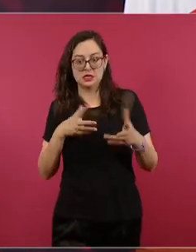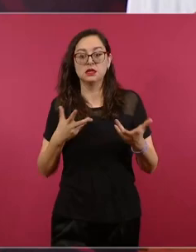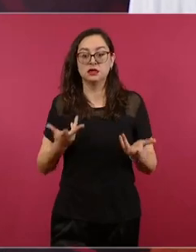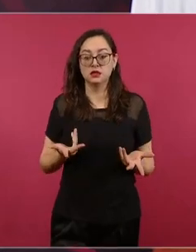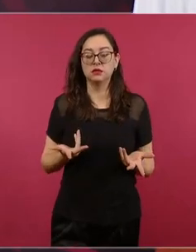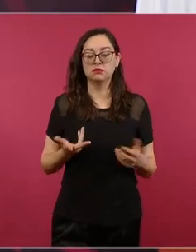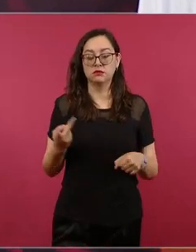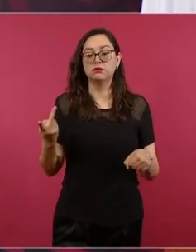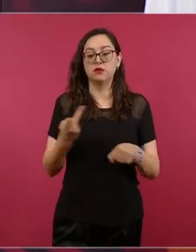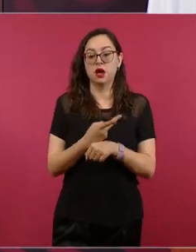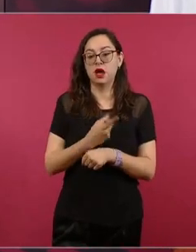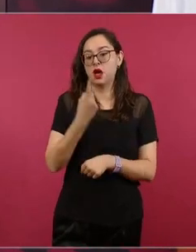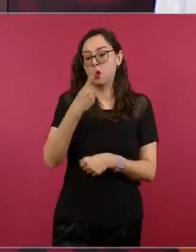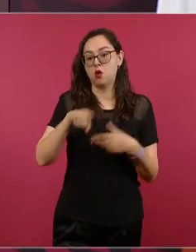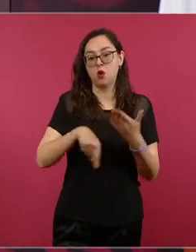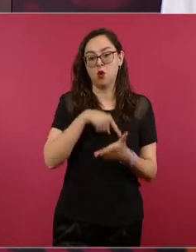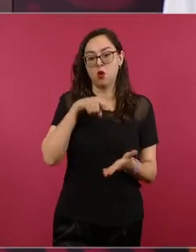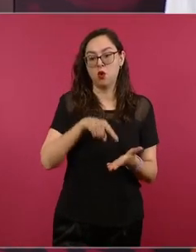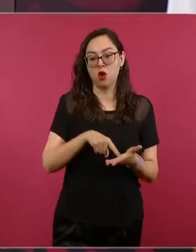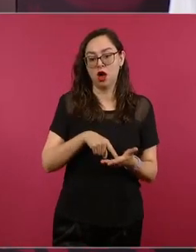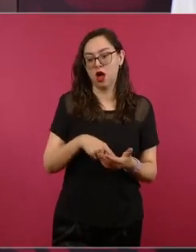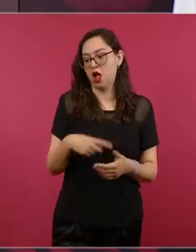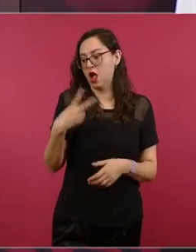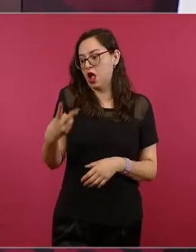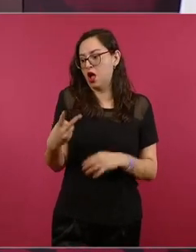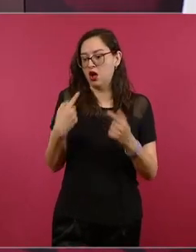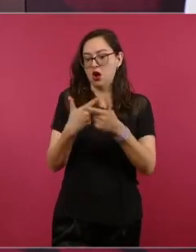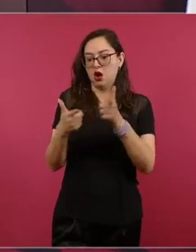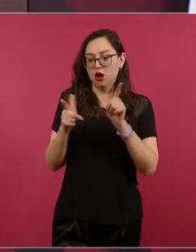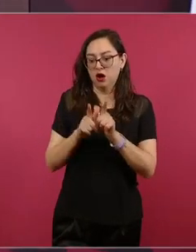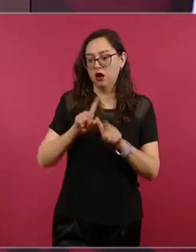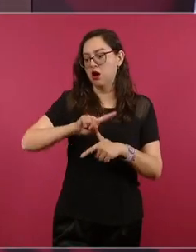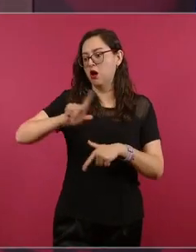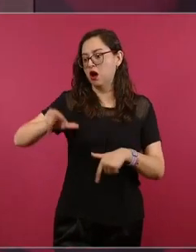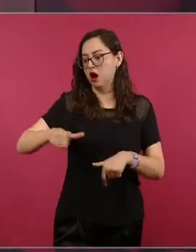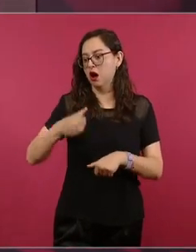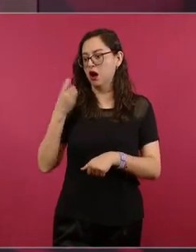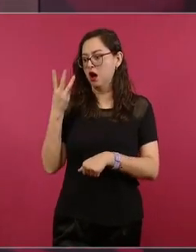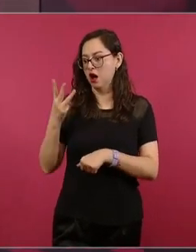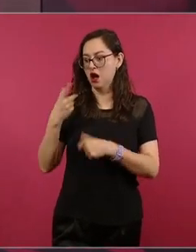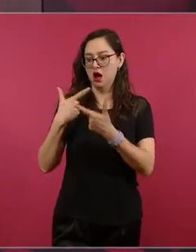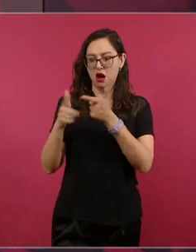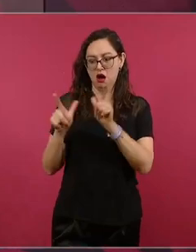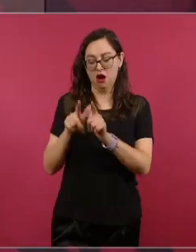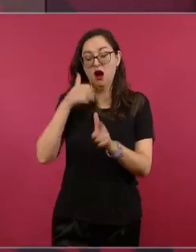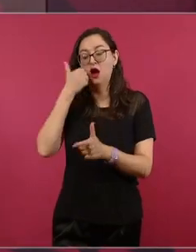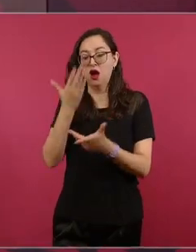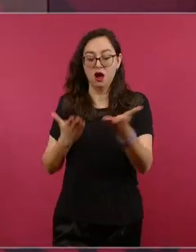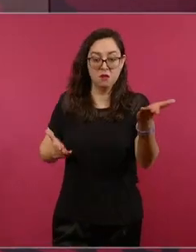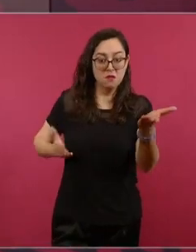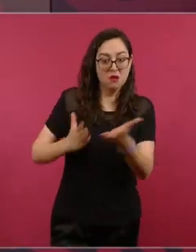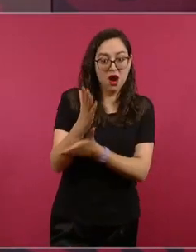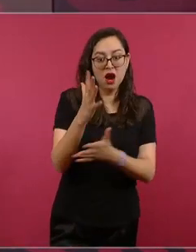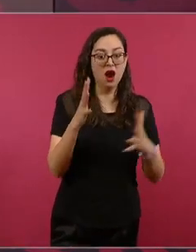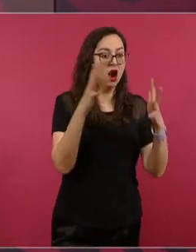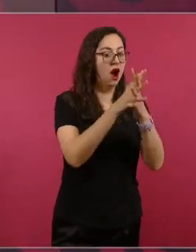uno o dos grupos y luego llega otro y empiezan a